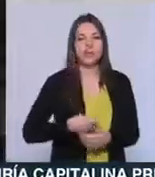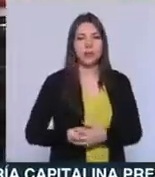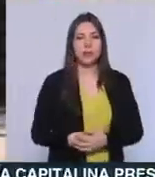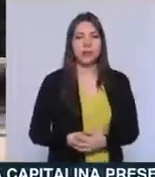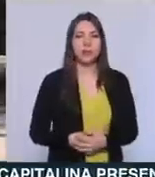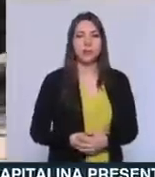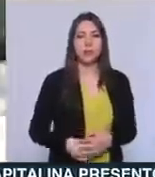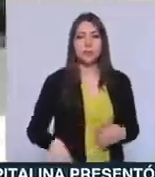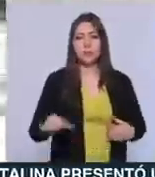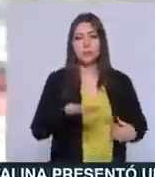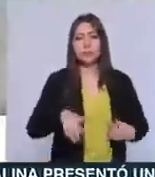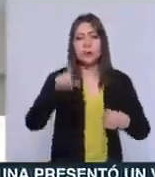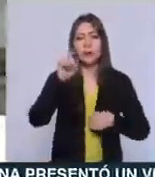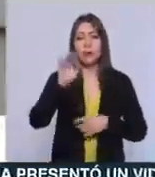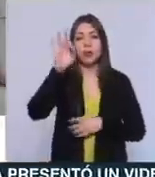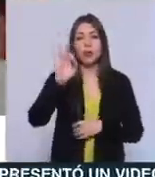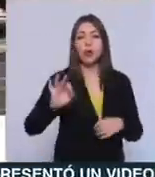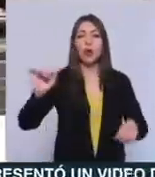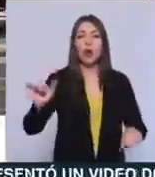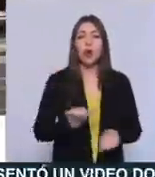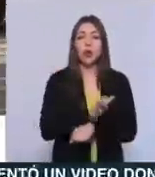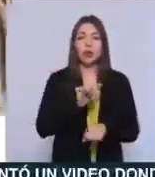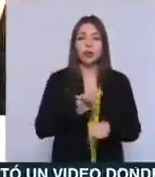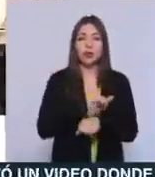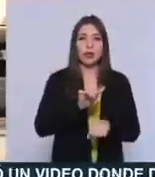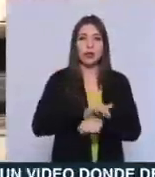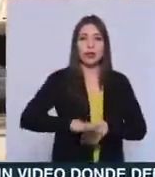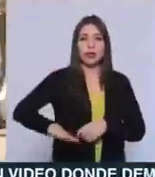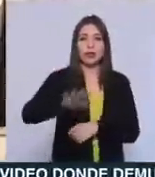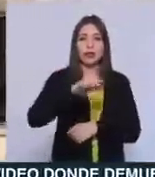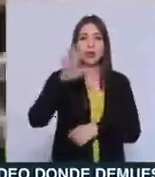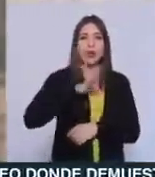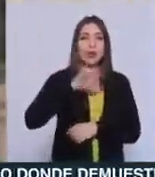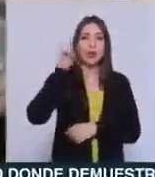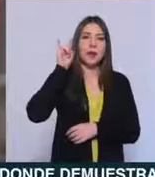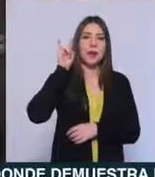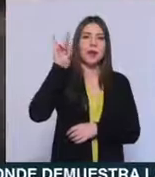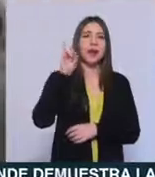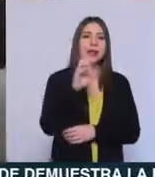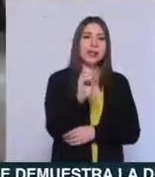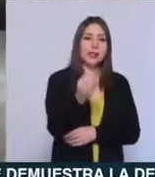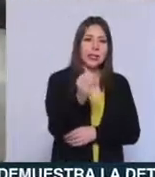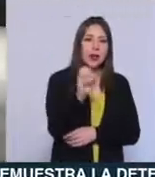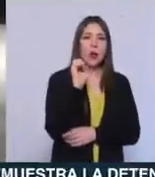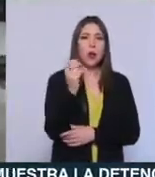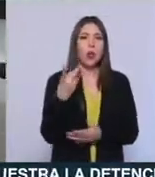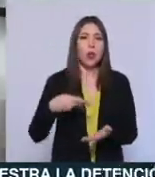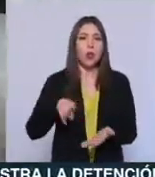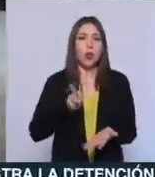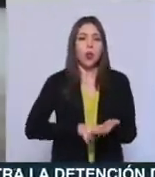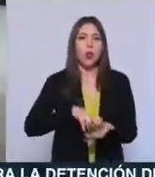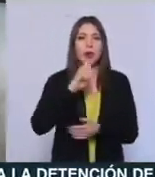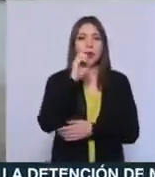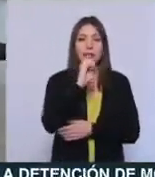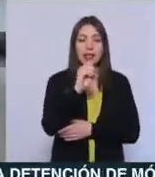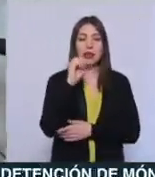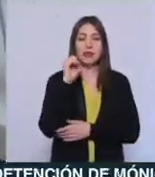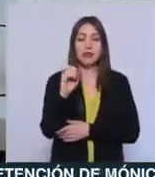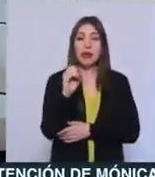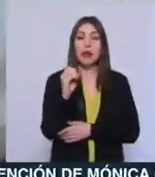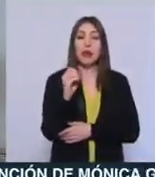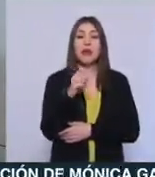El 20% de los vehículos del Valle de México con holograma de verificación 0 y 00 no